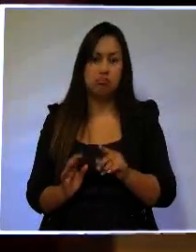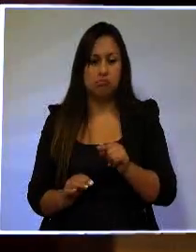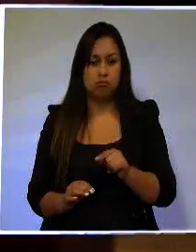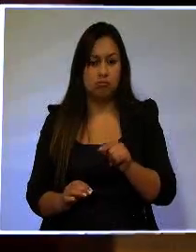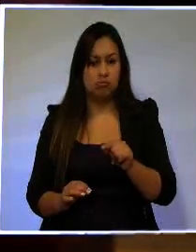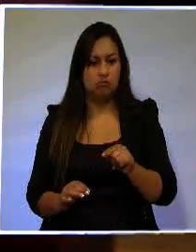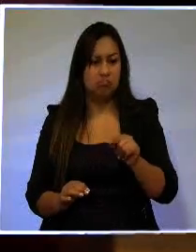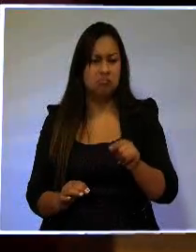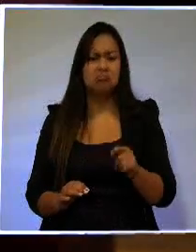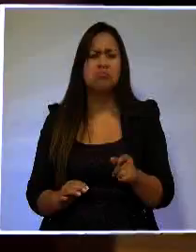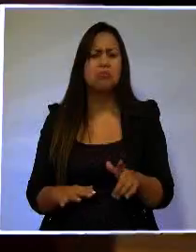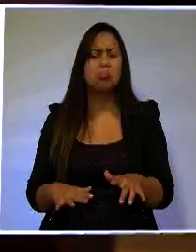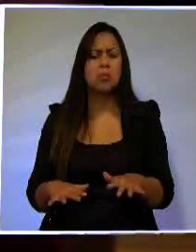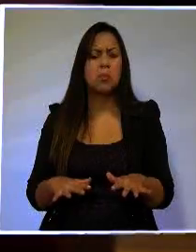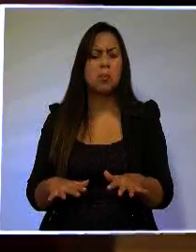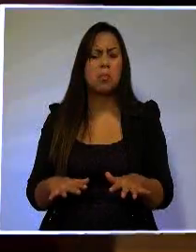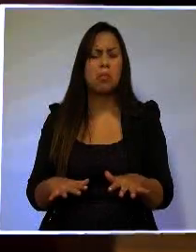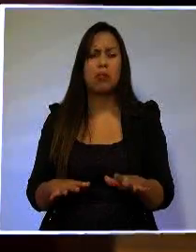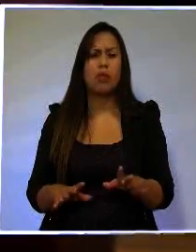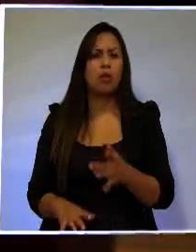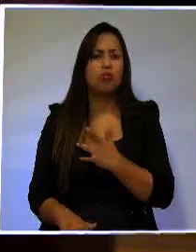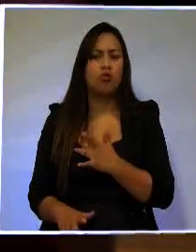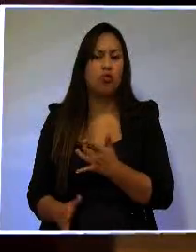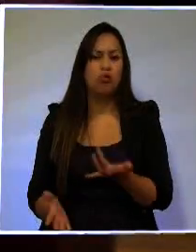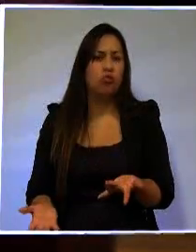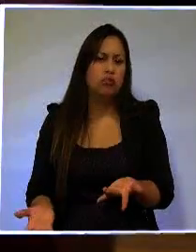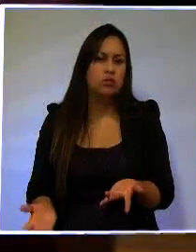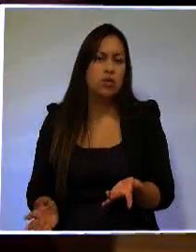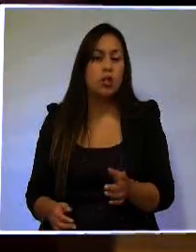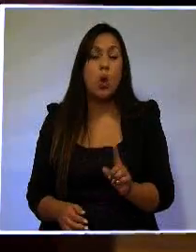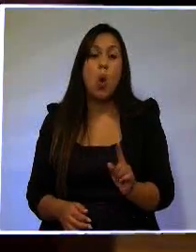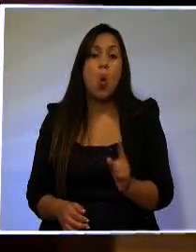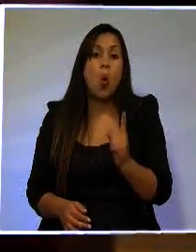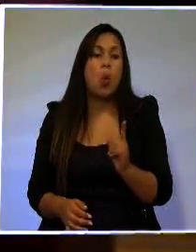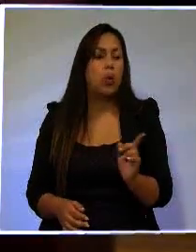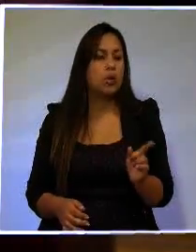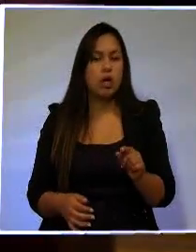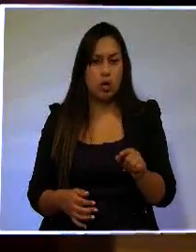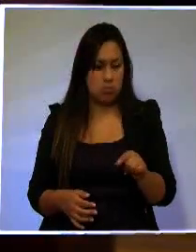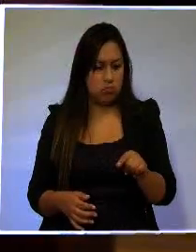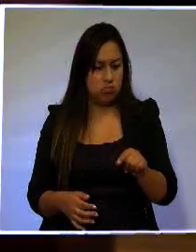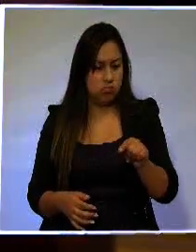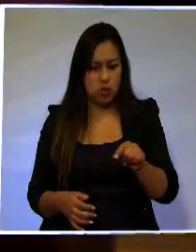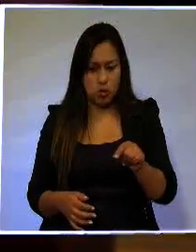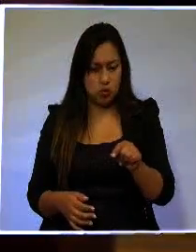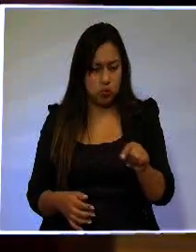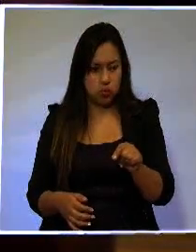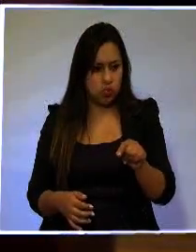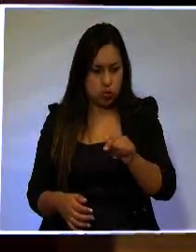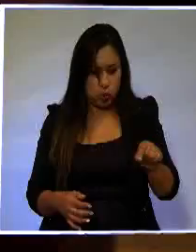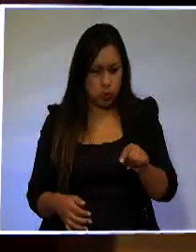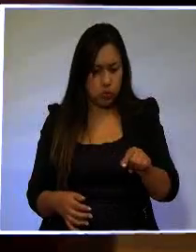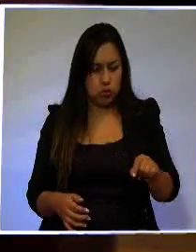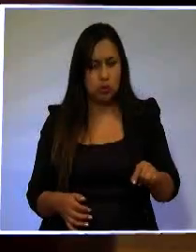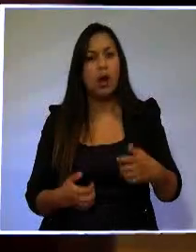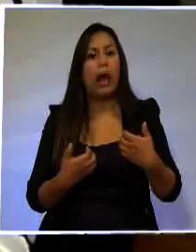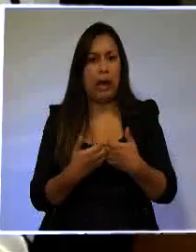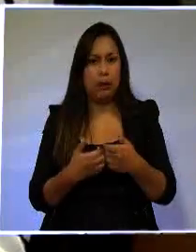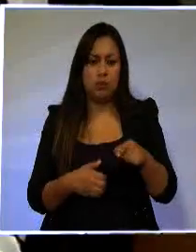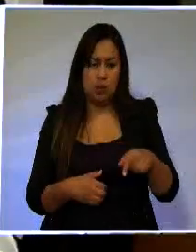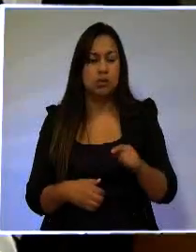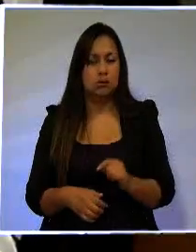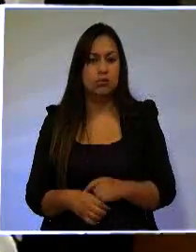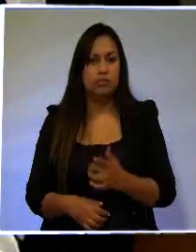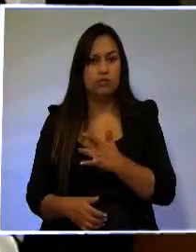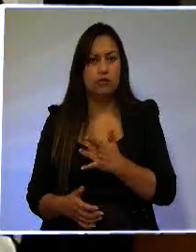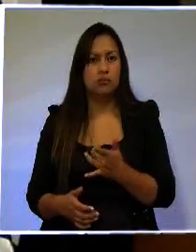rter no que pueden ser localizados y sentidos únicamente por los instrumentos de detección Don mar Este cambio